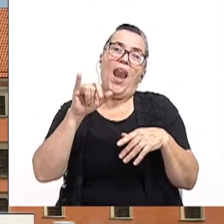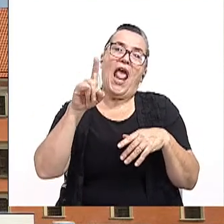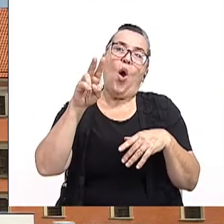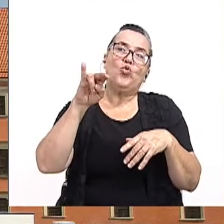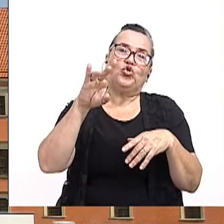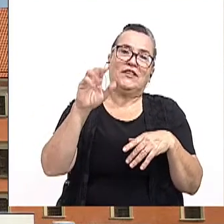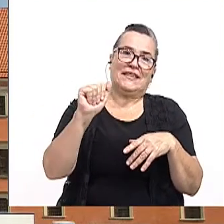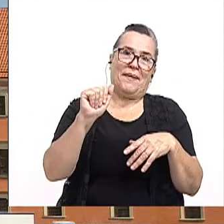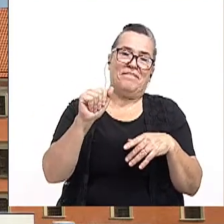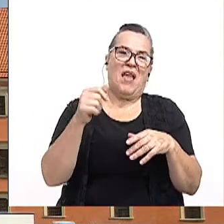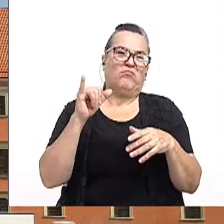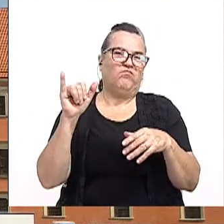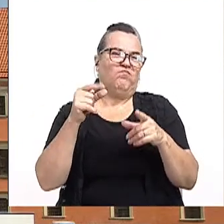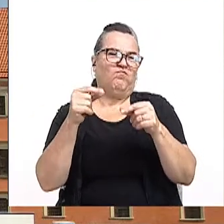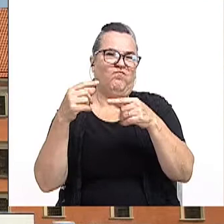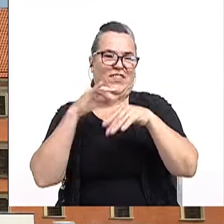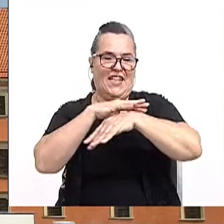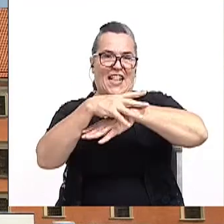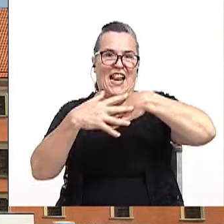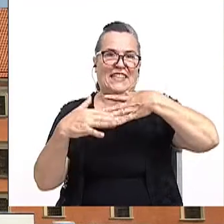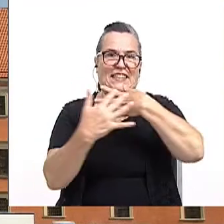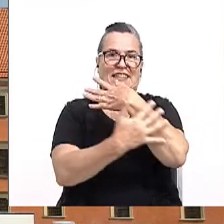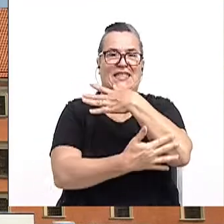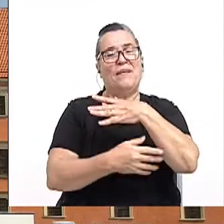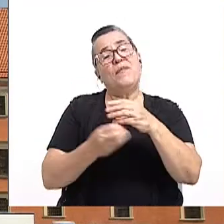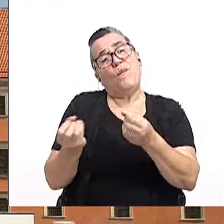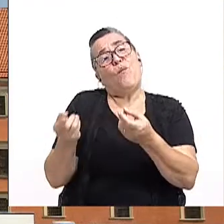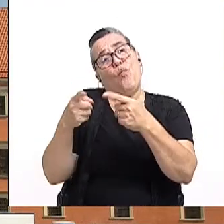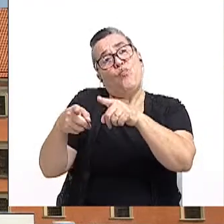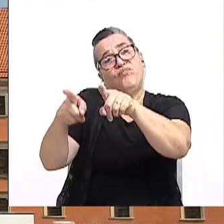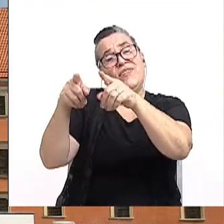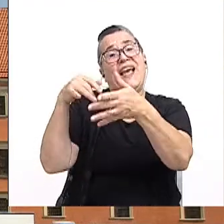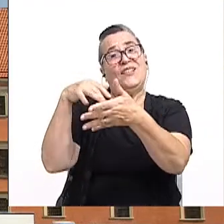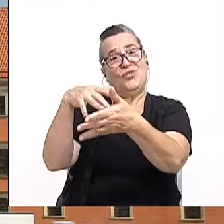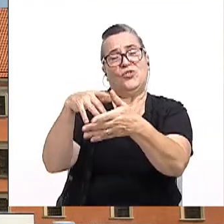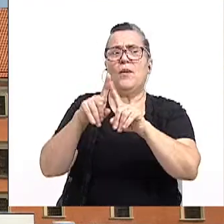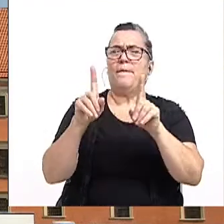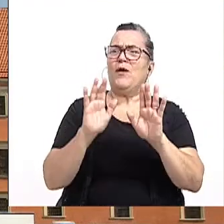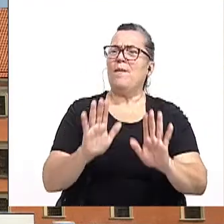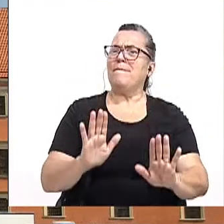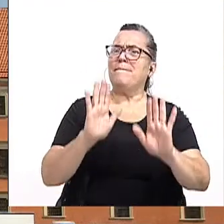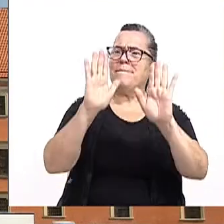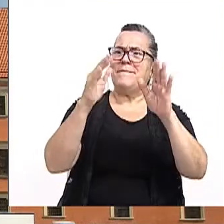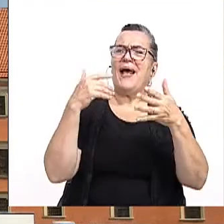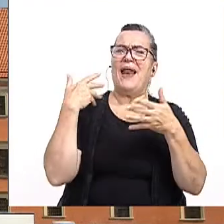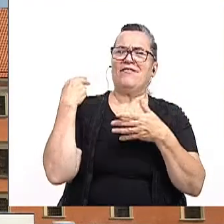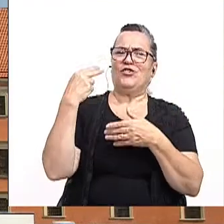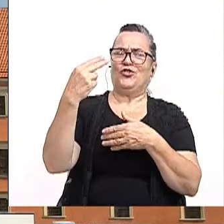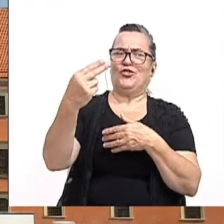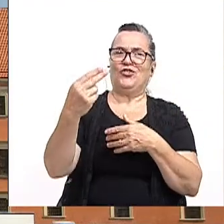una enfermedad entonces producto de todos sus estudios. Pero realmente es maravillosa esta historia. En el